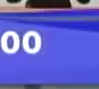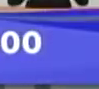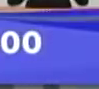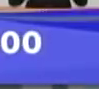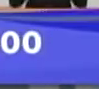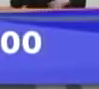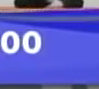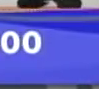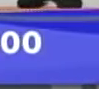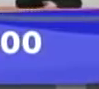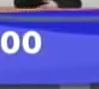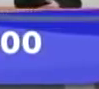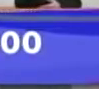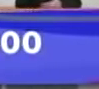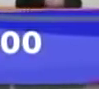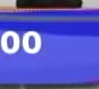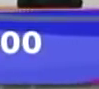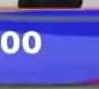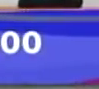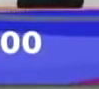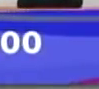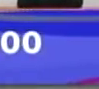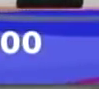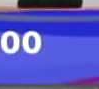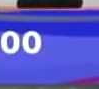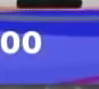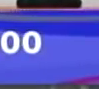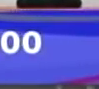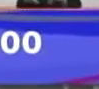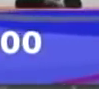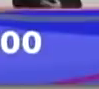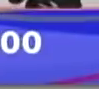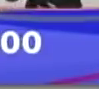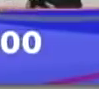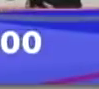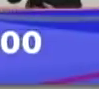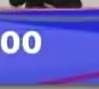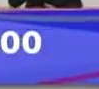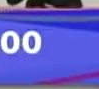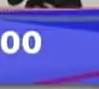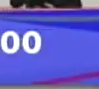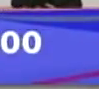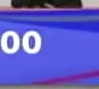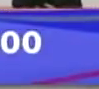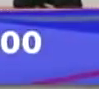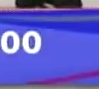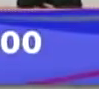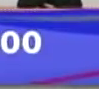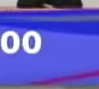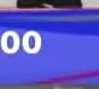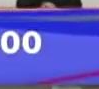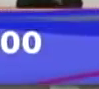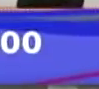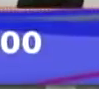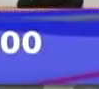12 apartamentos a nuestro pueblo que en Caracas se han entregado ya un total de 15